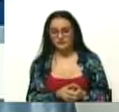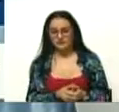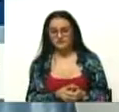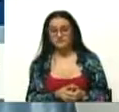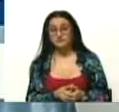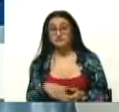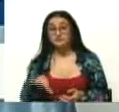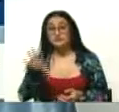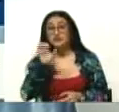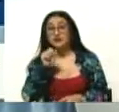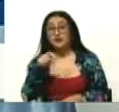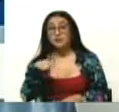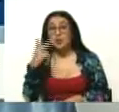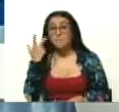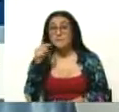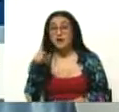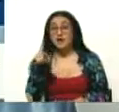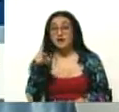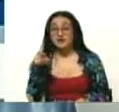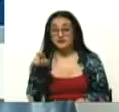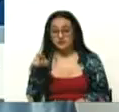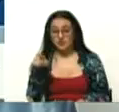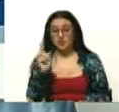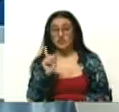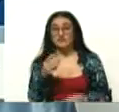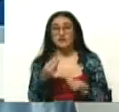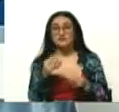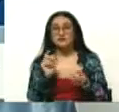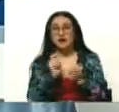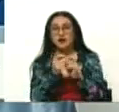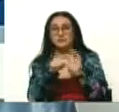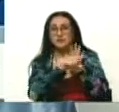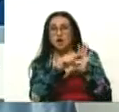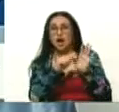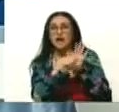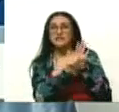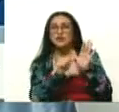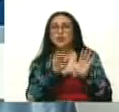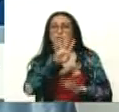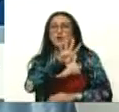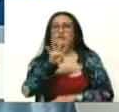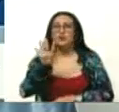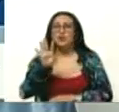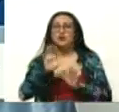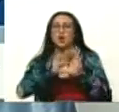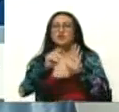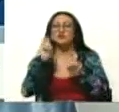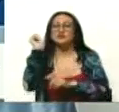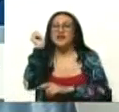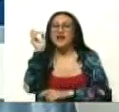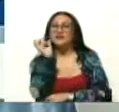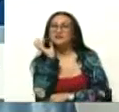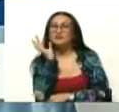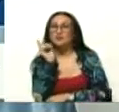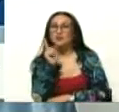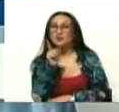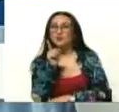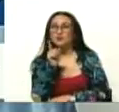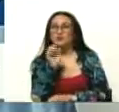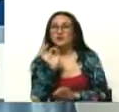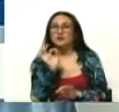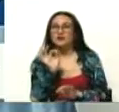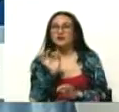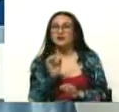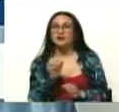entendemos que para ello debería realizarse una enmienda del artículo 44 de la Constitución, específicamente su